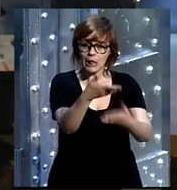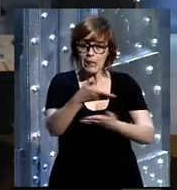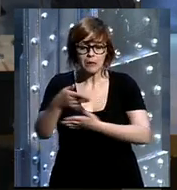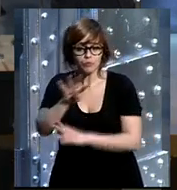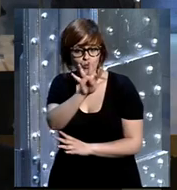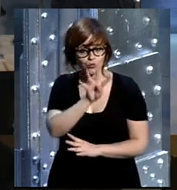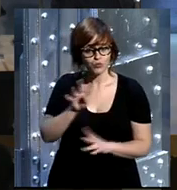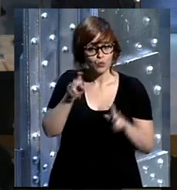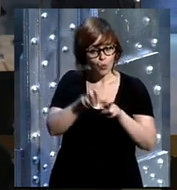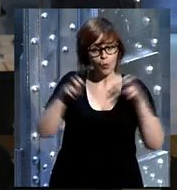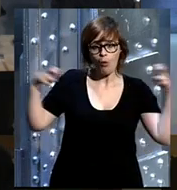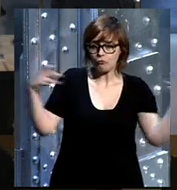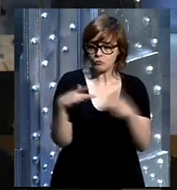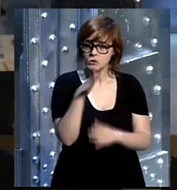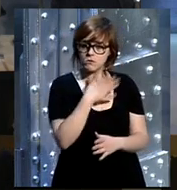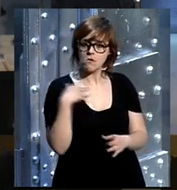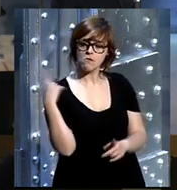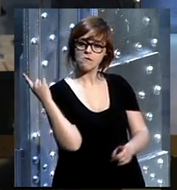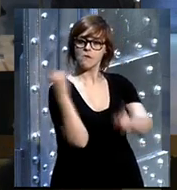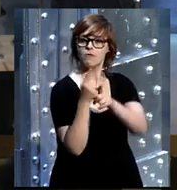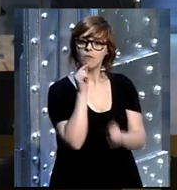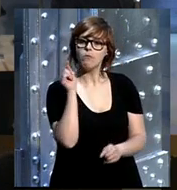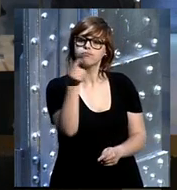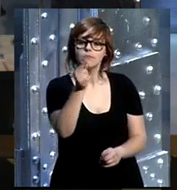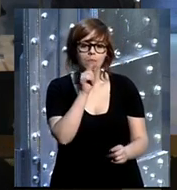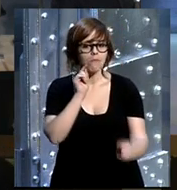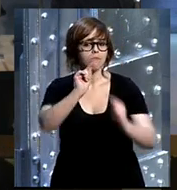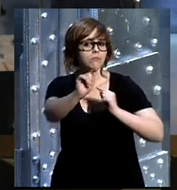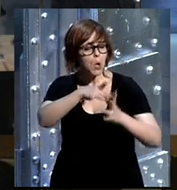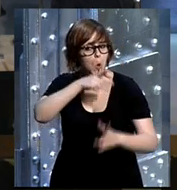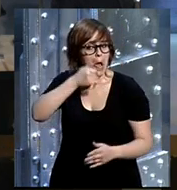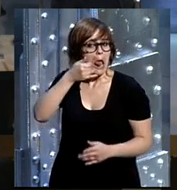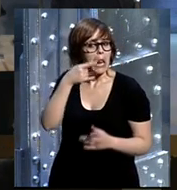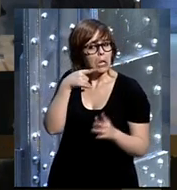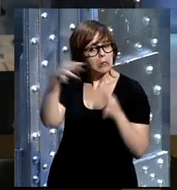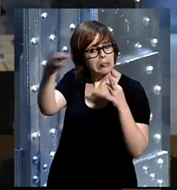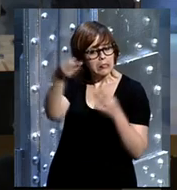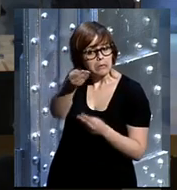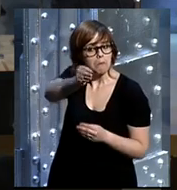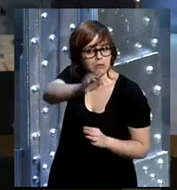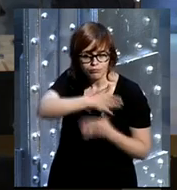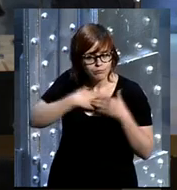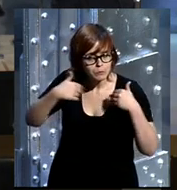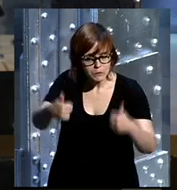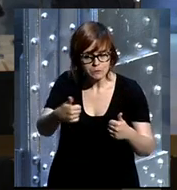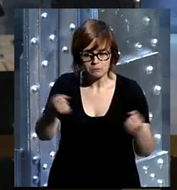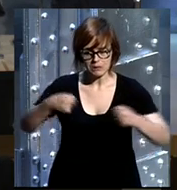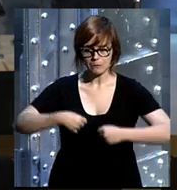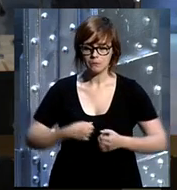quieren replicar, discrepar, puntualizar algo de lo que hayan dicho los compañeros. Bueno, pues si